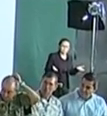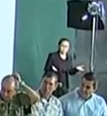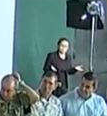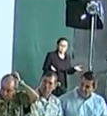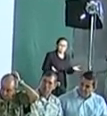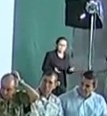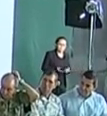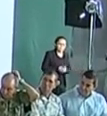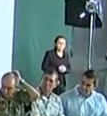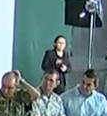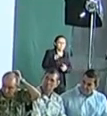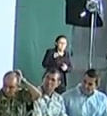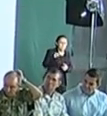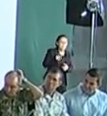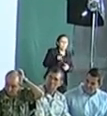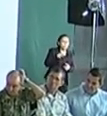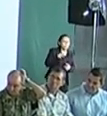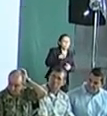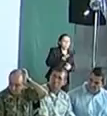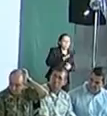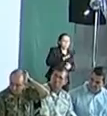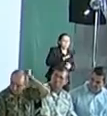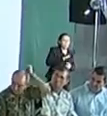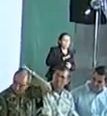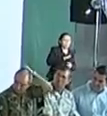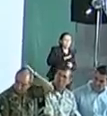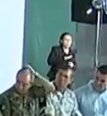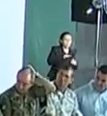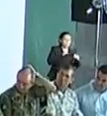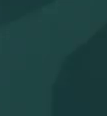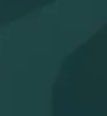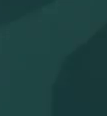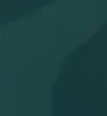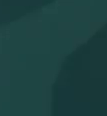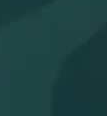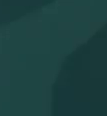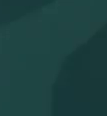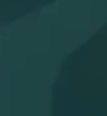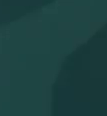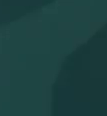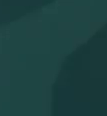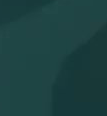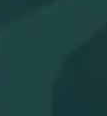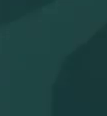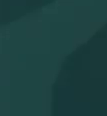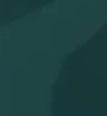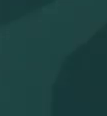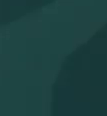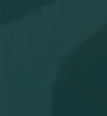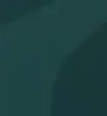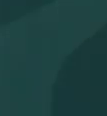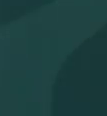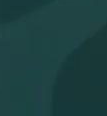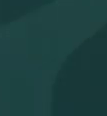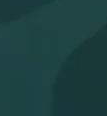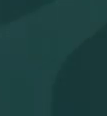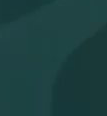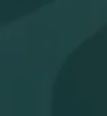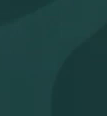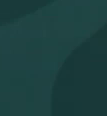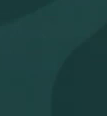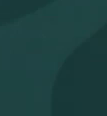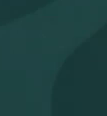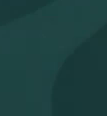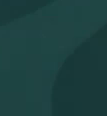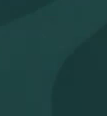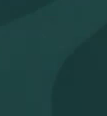Presidente, pues ustedes son esto, pero los de abajo siguen igual. Sí, pero hay una gran garantía, hay una diferencia. A ver, tú formulas